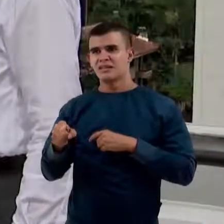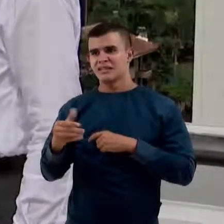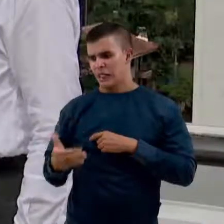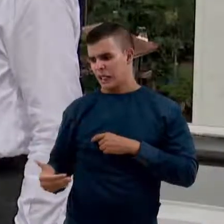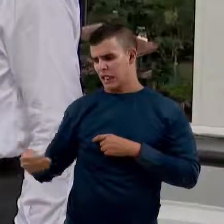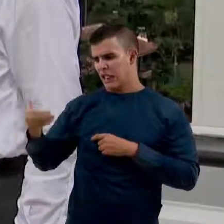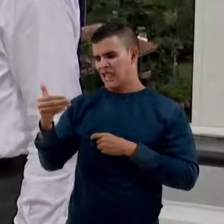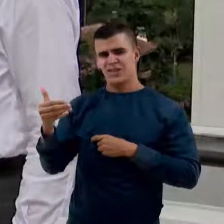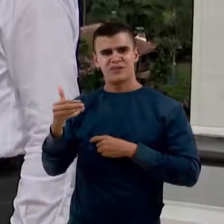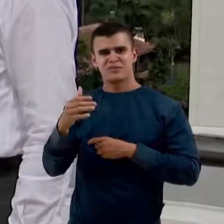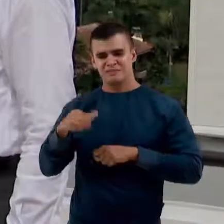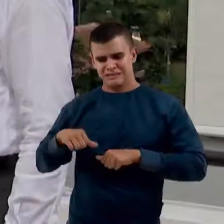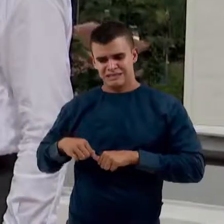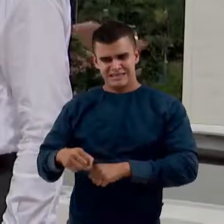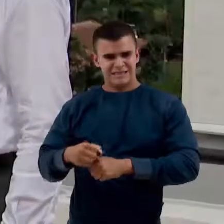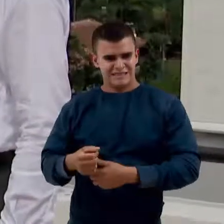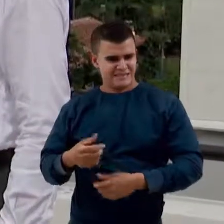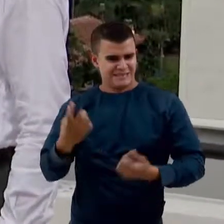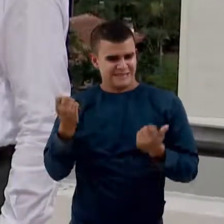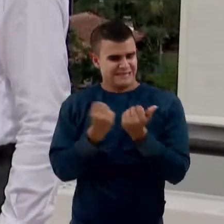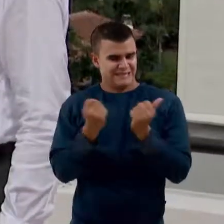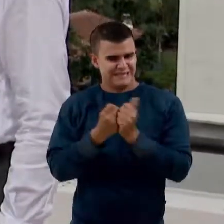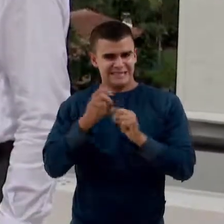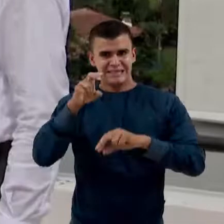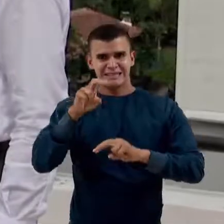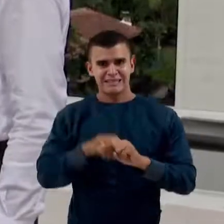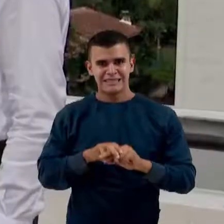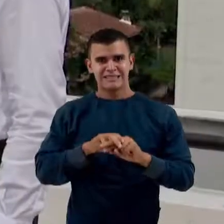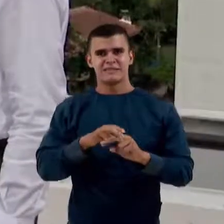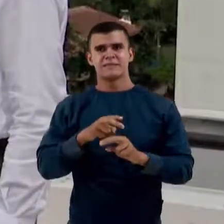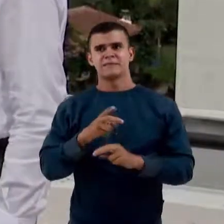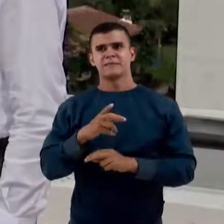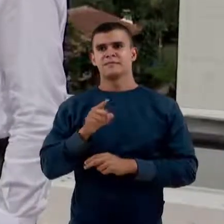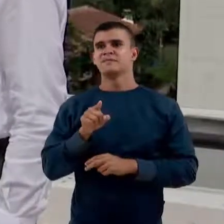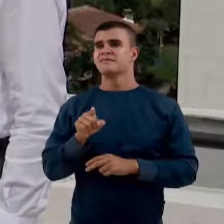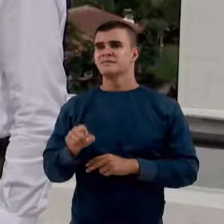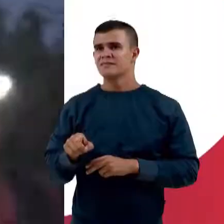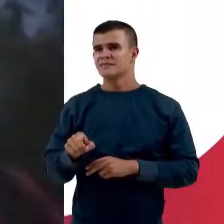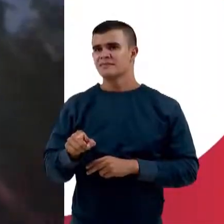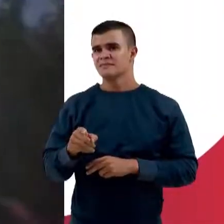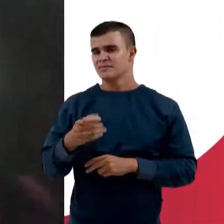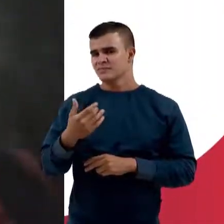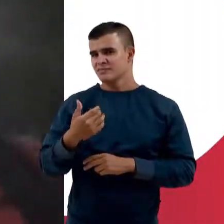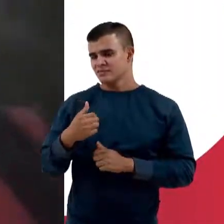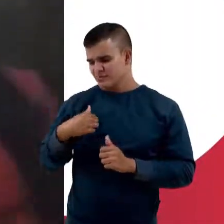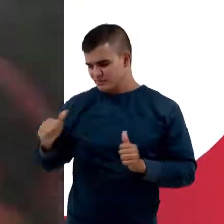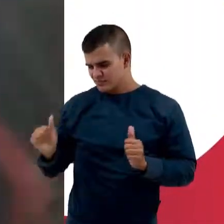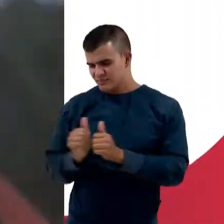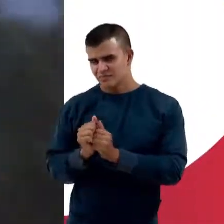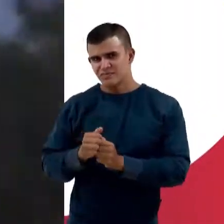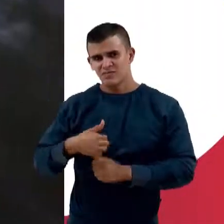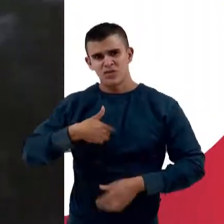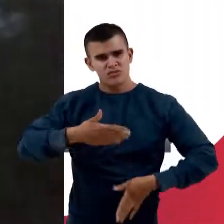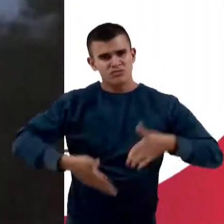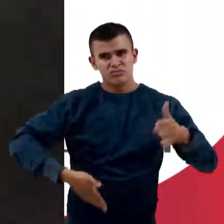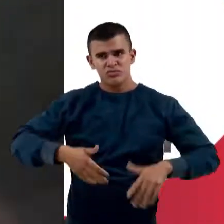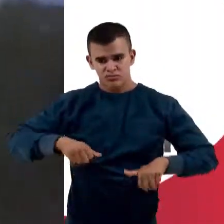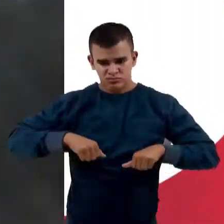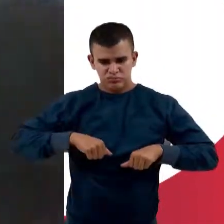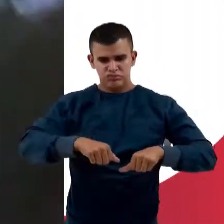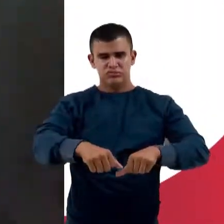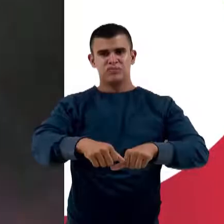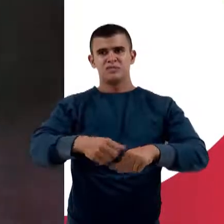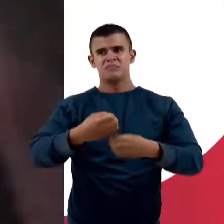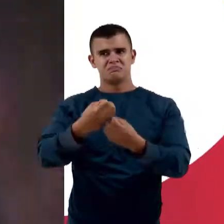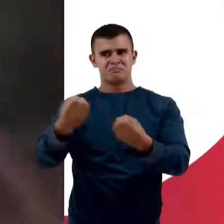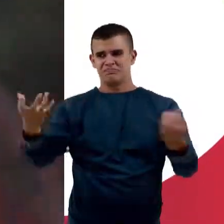Germán Gámez, gerente regional de una entidad de salud en la ciudad, expuso cómo aprovecha su tiempo libre para practicar atletismo y lo que